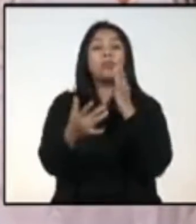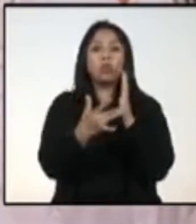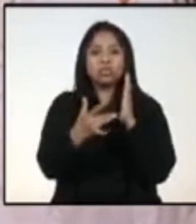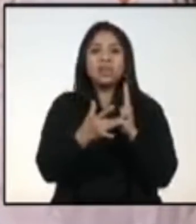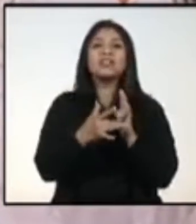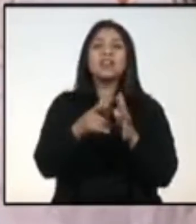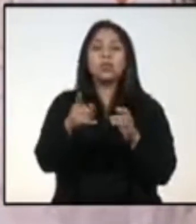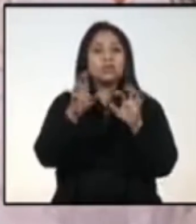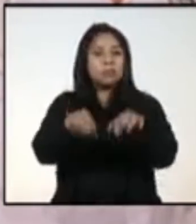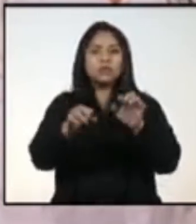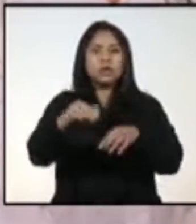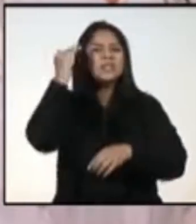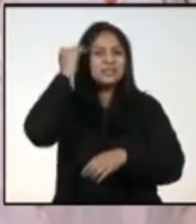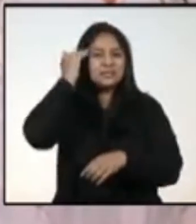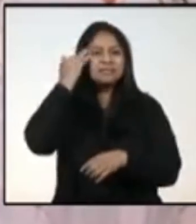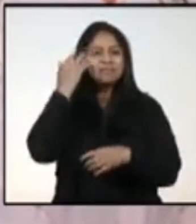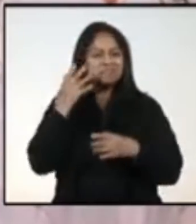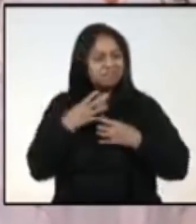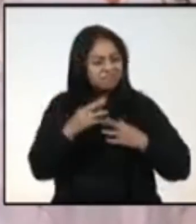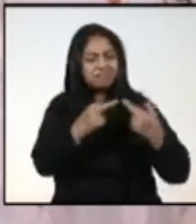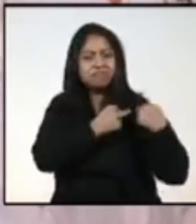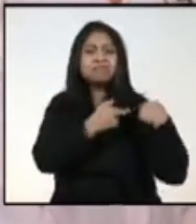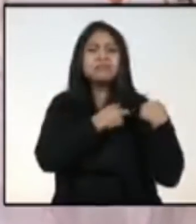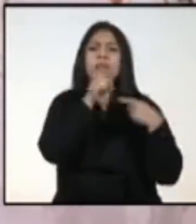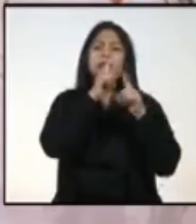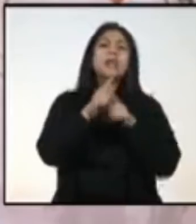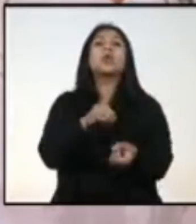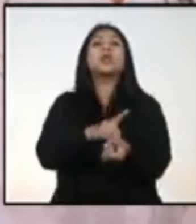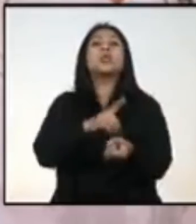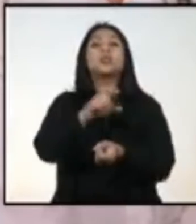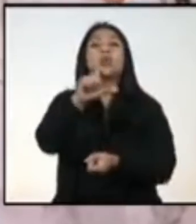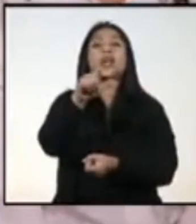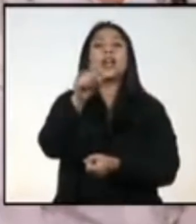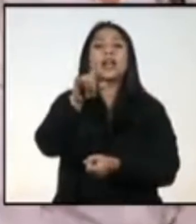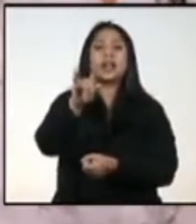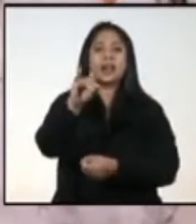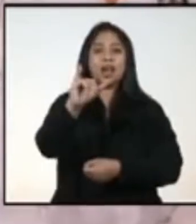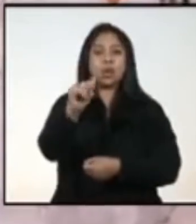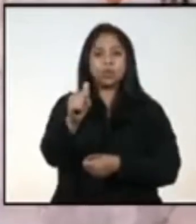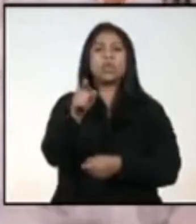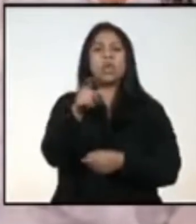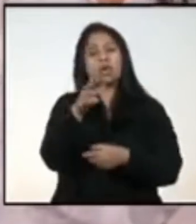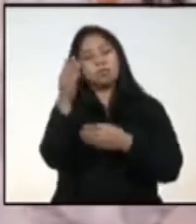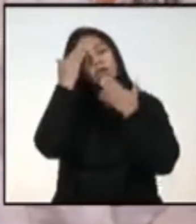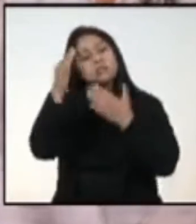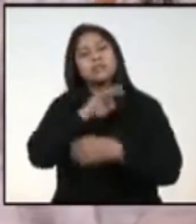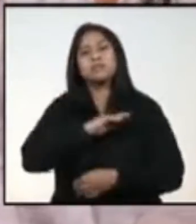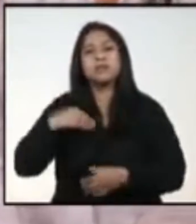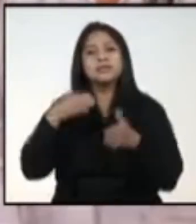preparada, comprometida, encabezada por la doctora Claudia Ruiz Casasola. Muchísimas gracias, ministra.